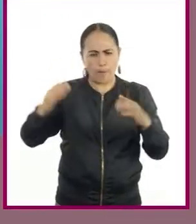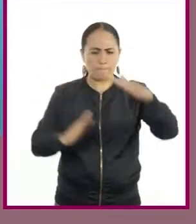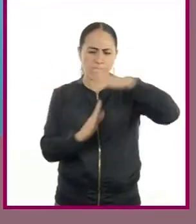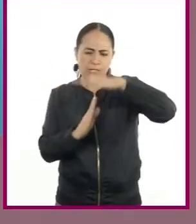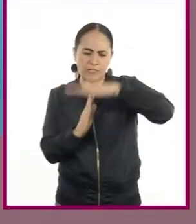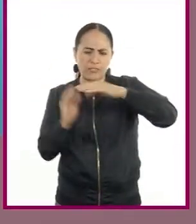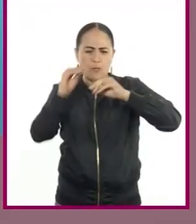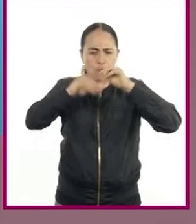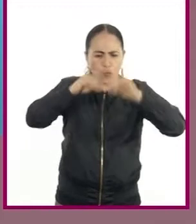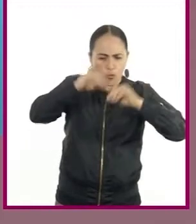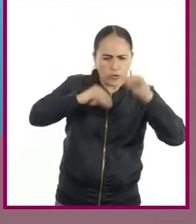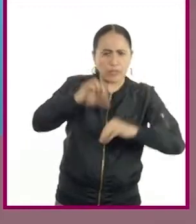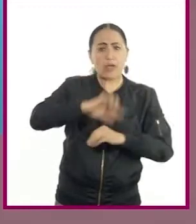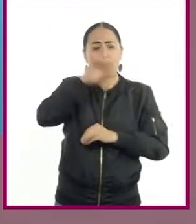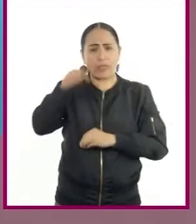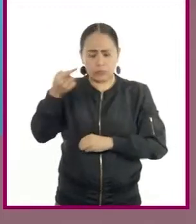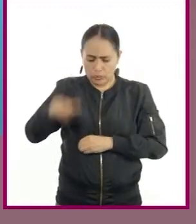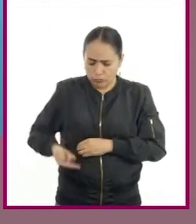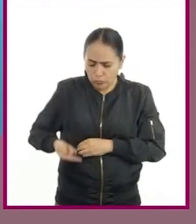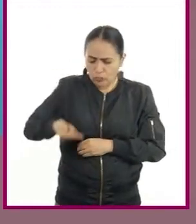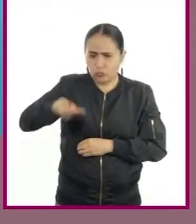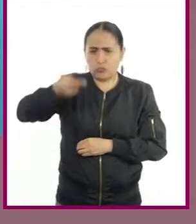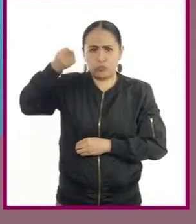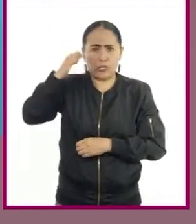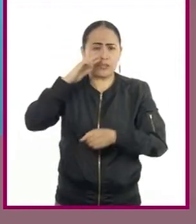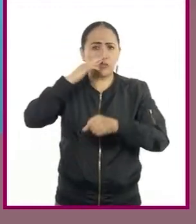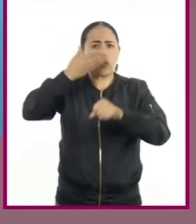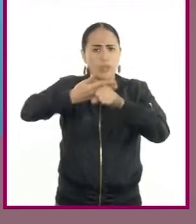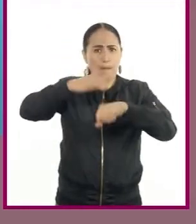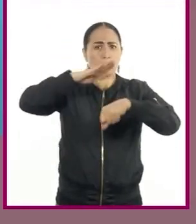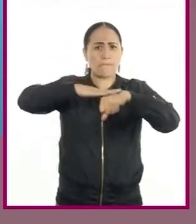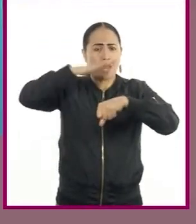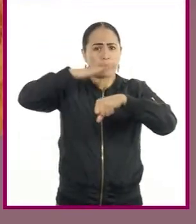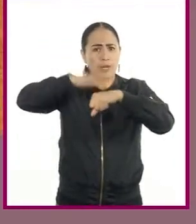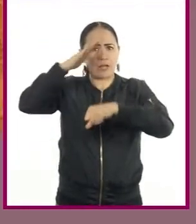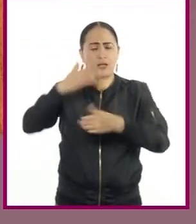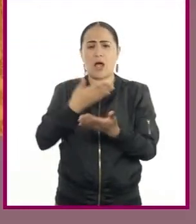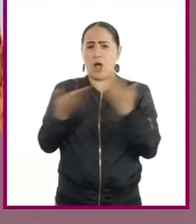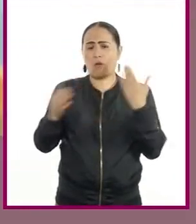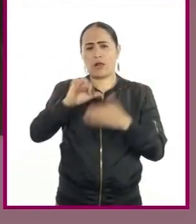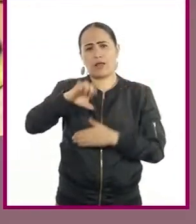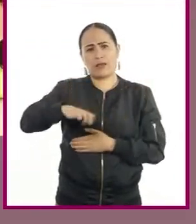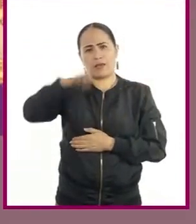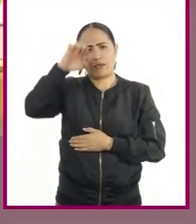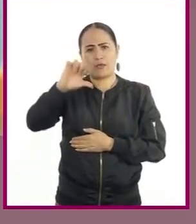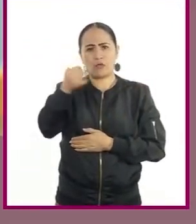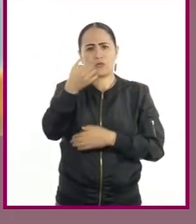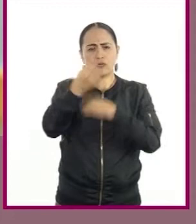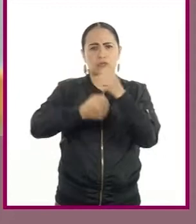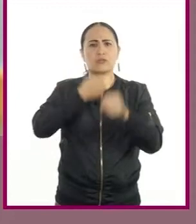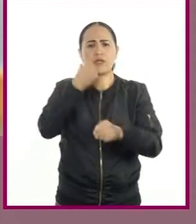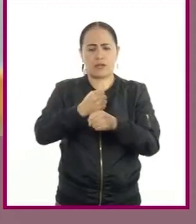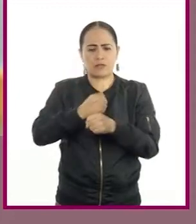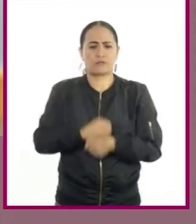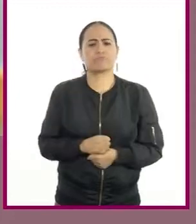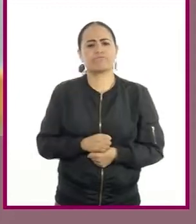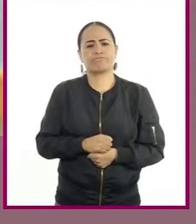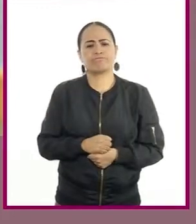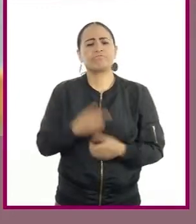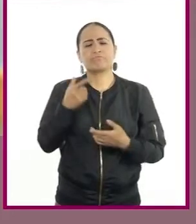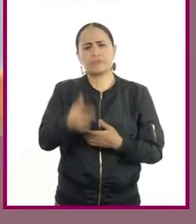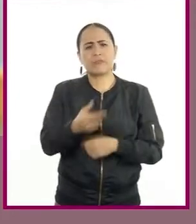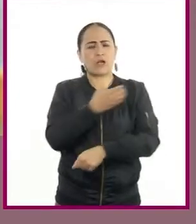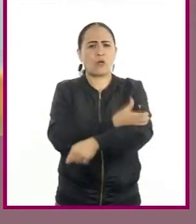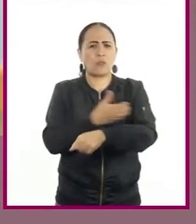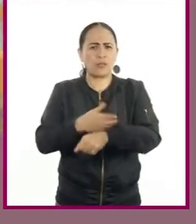fue creciendo, sus deberes en casa aumentaron. Hoy tiene 11 años y, entre otras cosas, acompaña a su